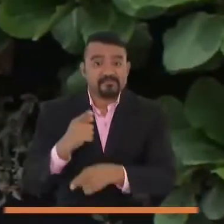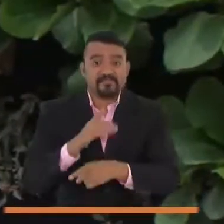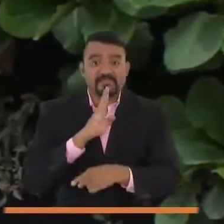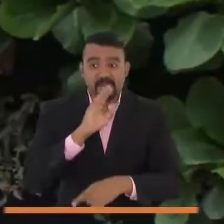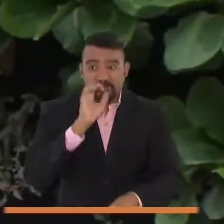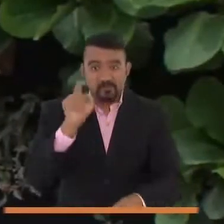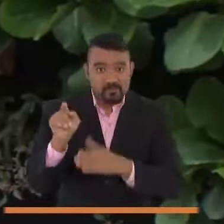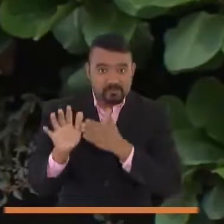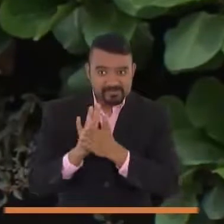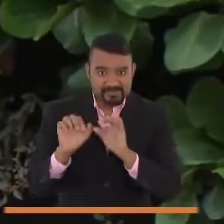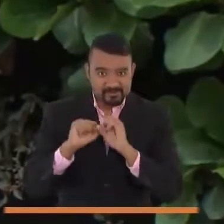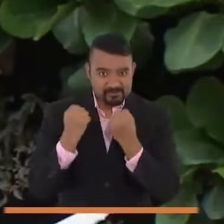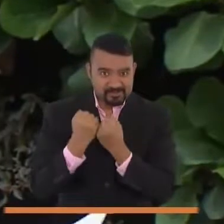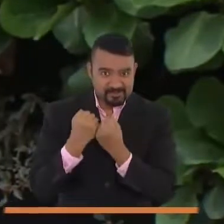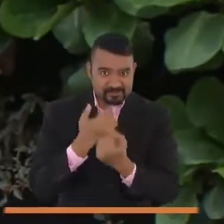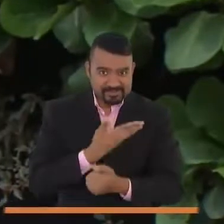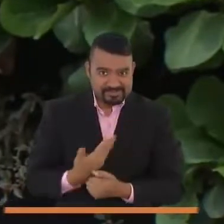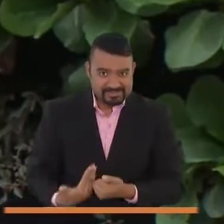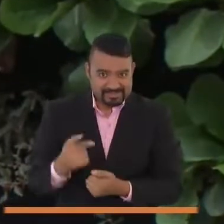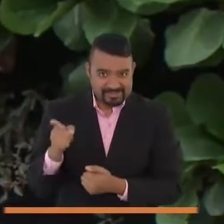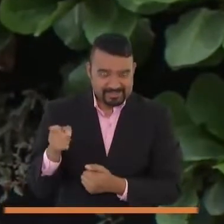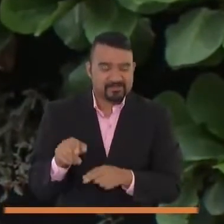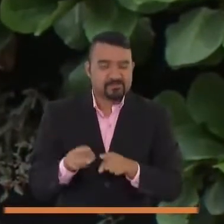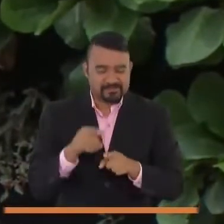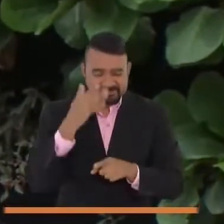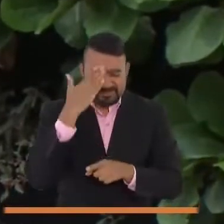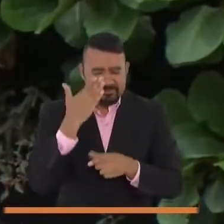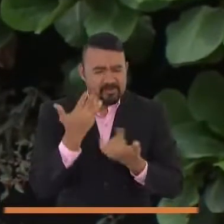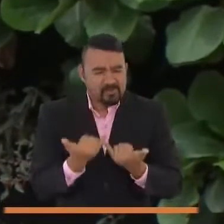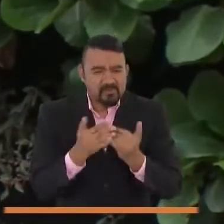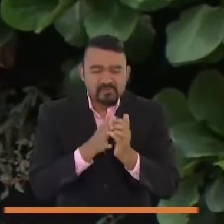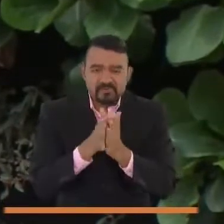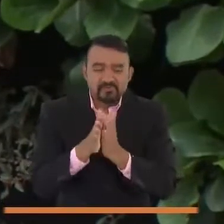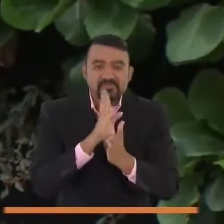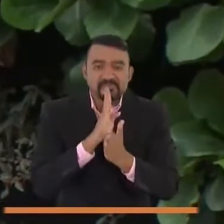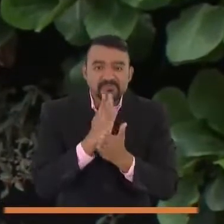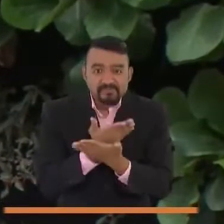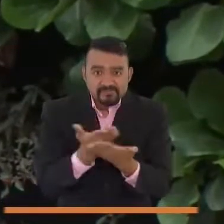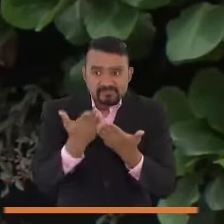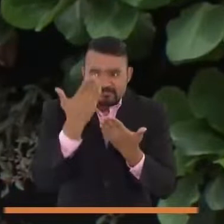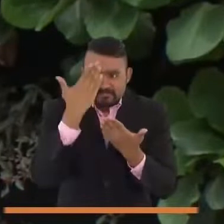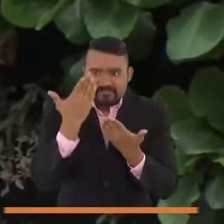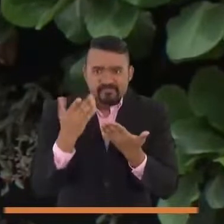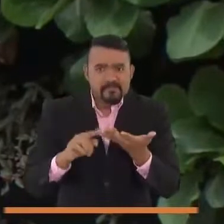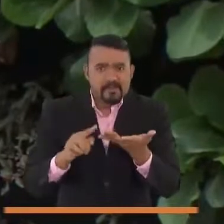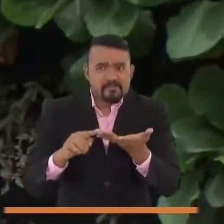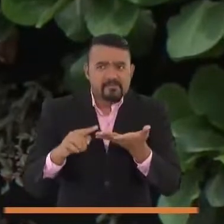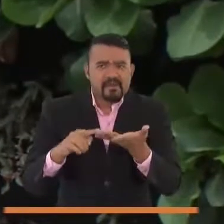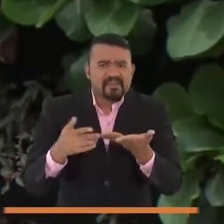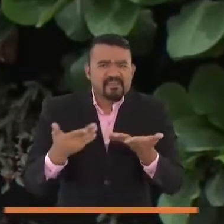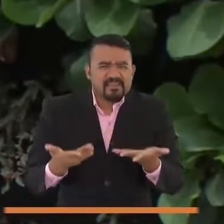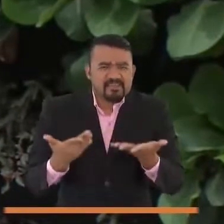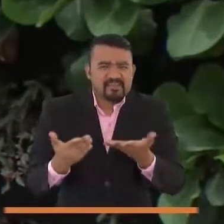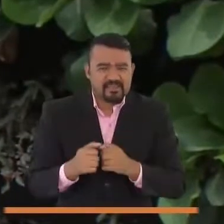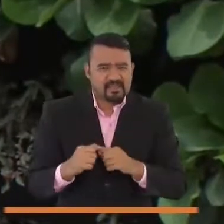presidente del consejo, y por eso estamos aquí, en un encuentro precisamente con la administración municipal de Envigado, para contarles a todos ustedes lo que se